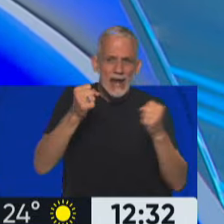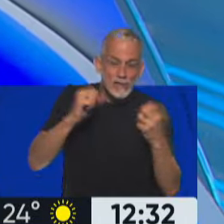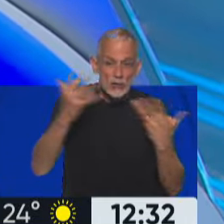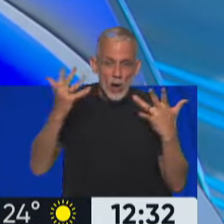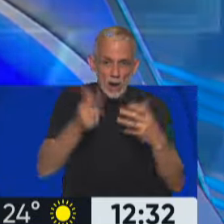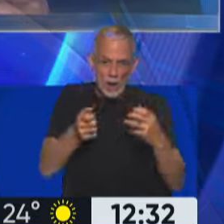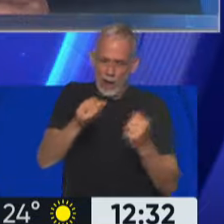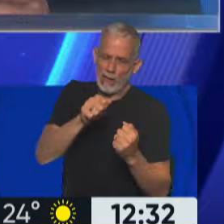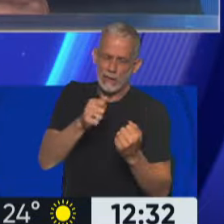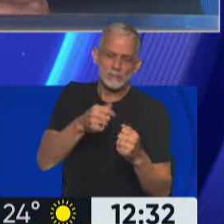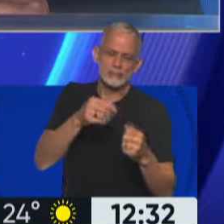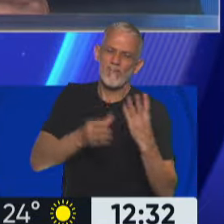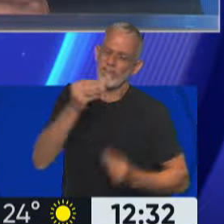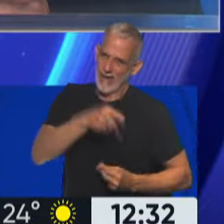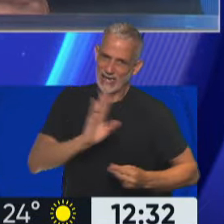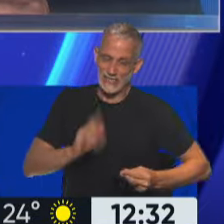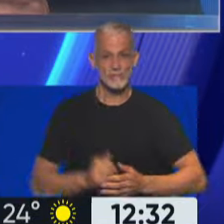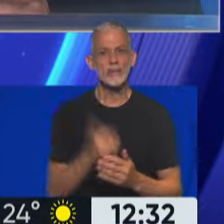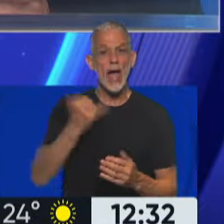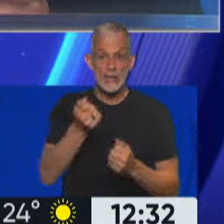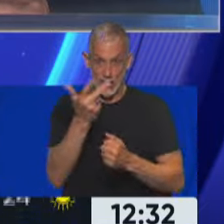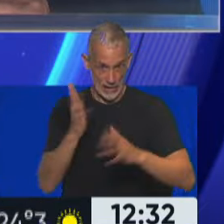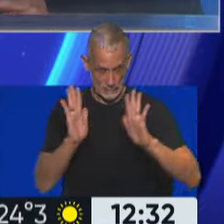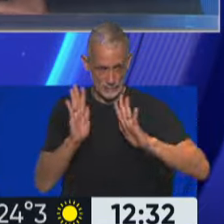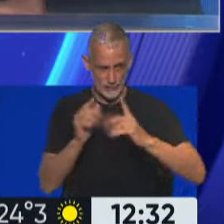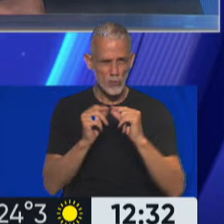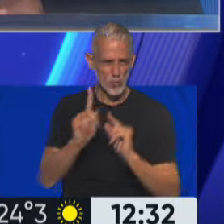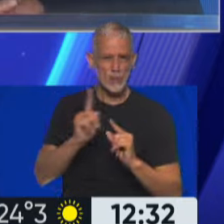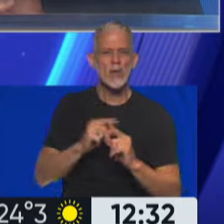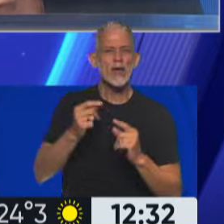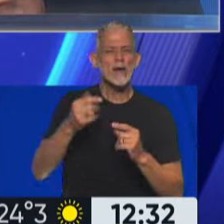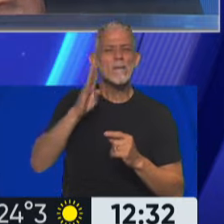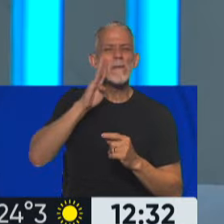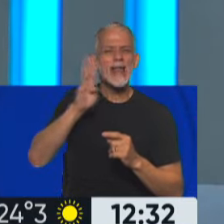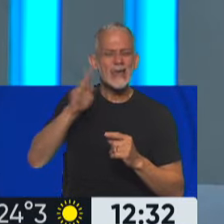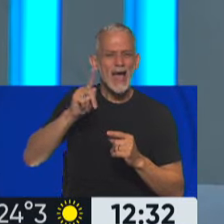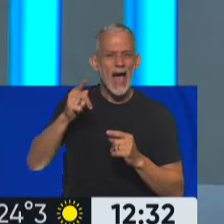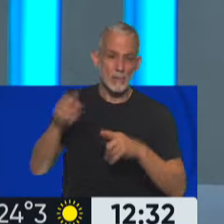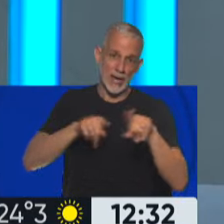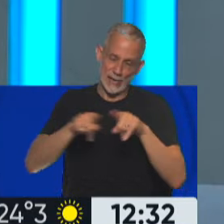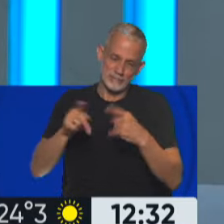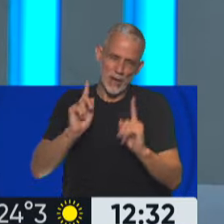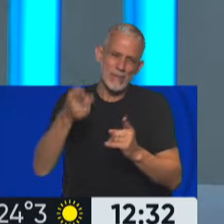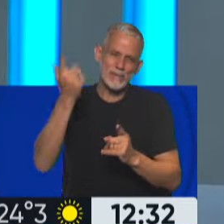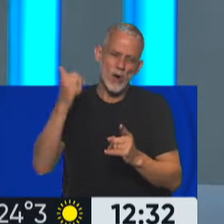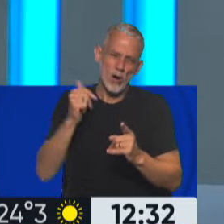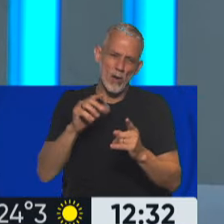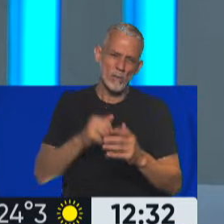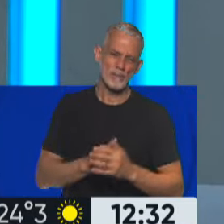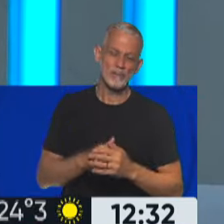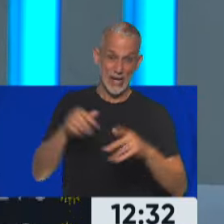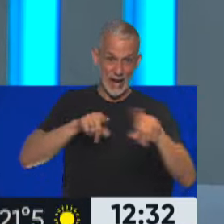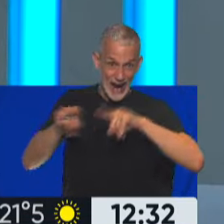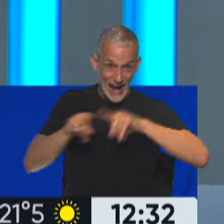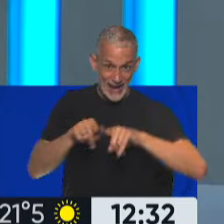Sí sí por supuesto Mira hay números la el gran premio de Bélgica sí por la misma cadena que vimos ayer la